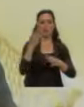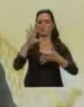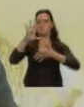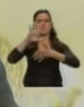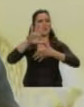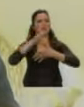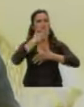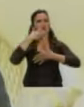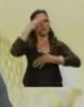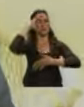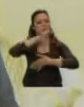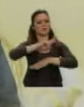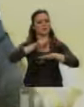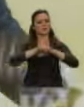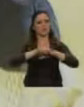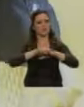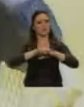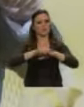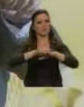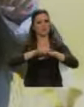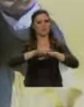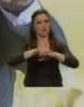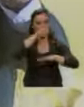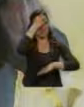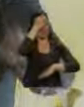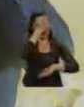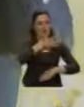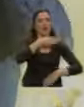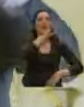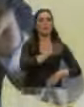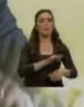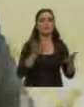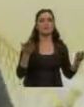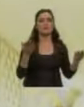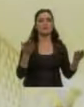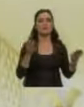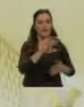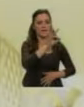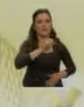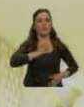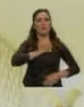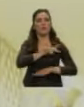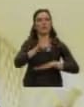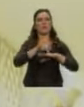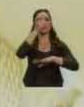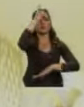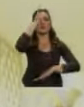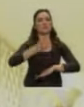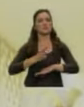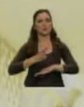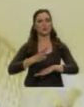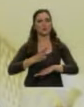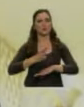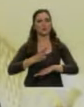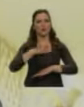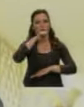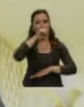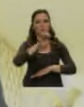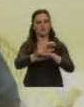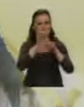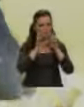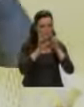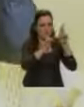América? Pero han cumplido su deber, eligieron esa profesión. La patria lo